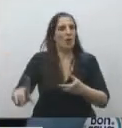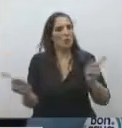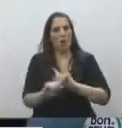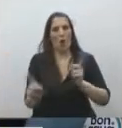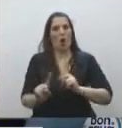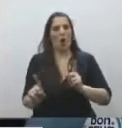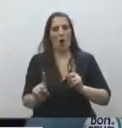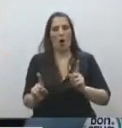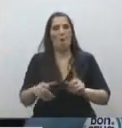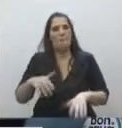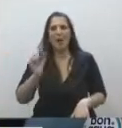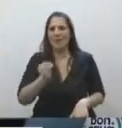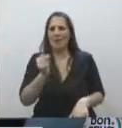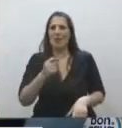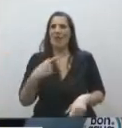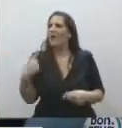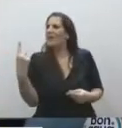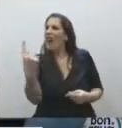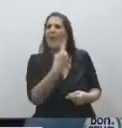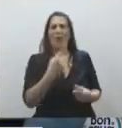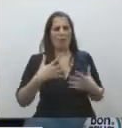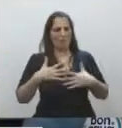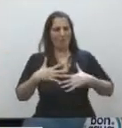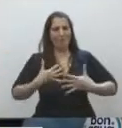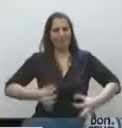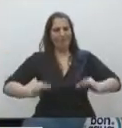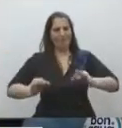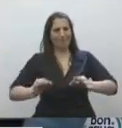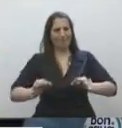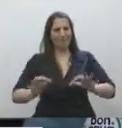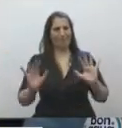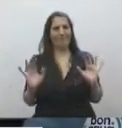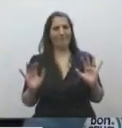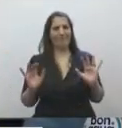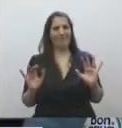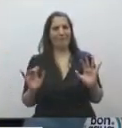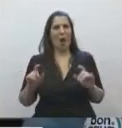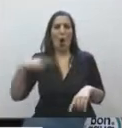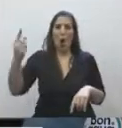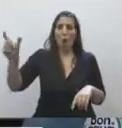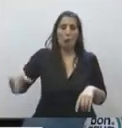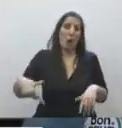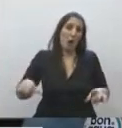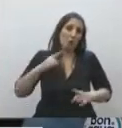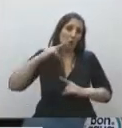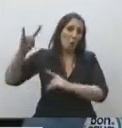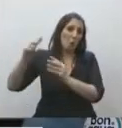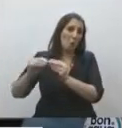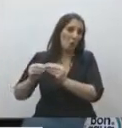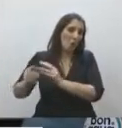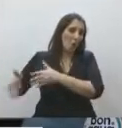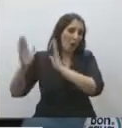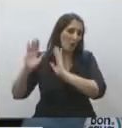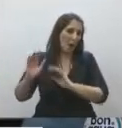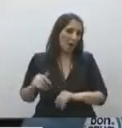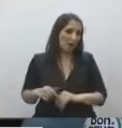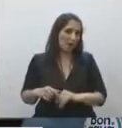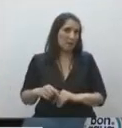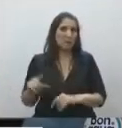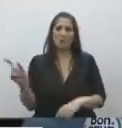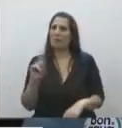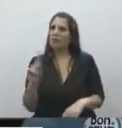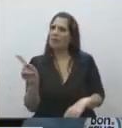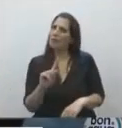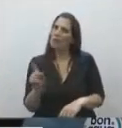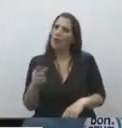Cuestión de que yo creo que todos juntos y coordinando esfuerzos y conociéndonos, vamos a ser partícipes